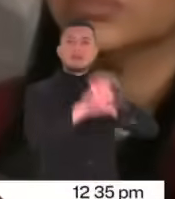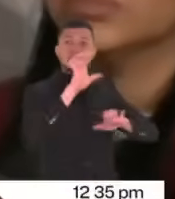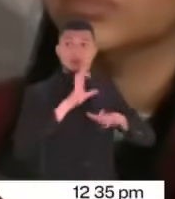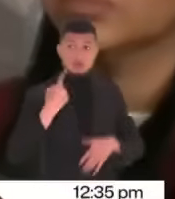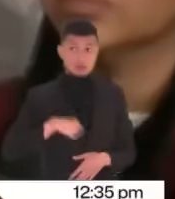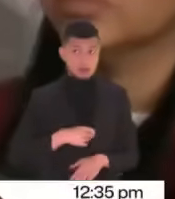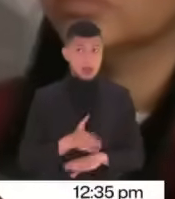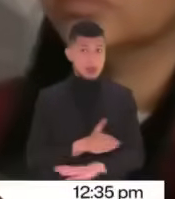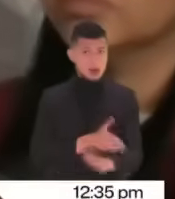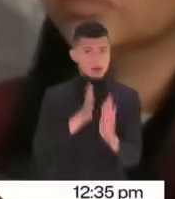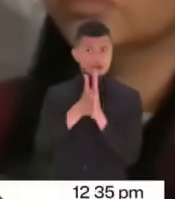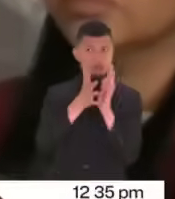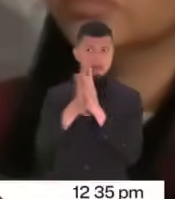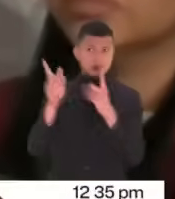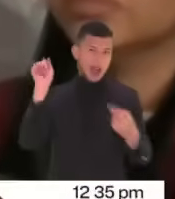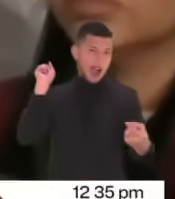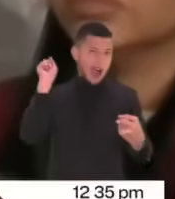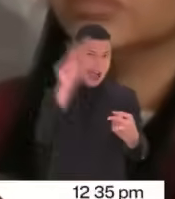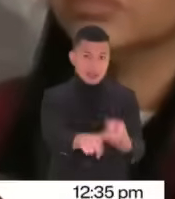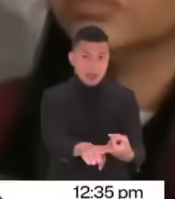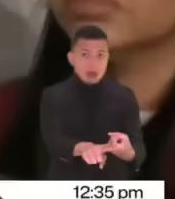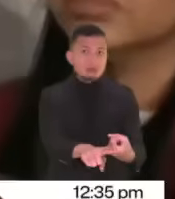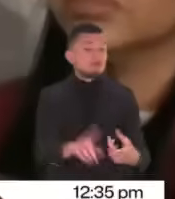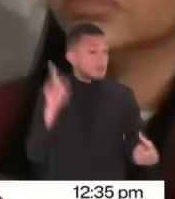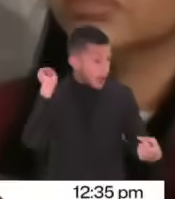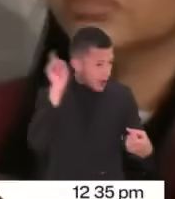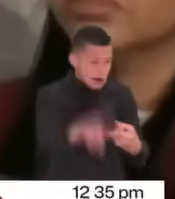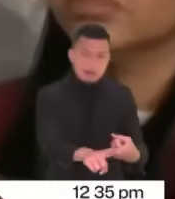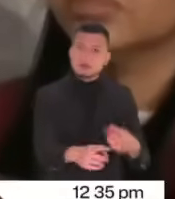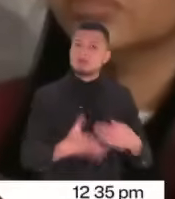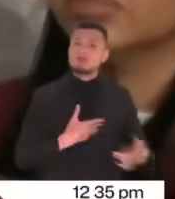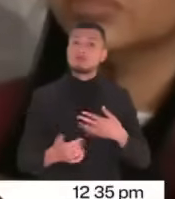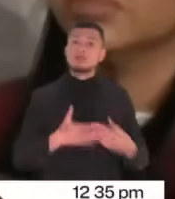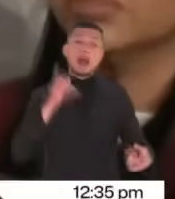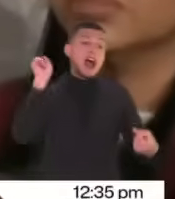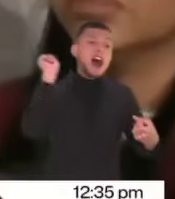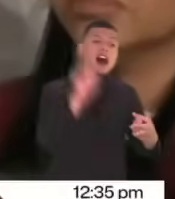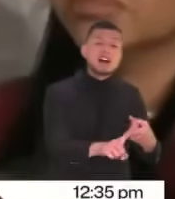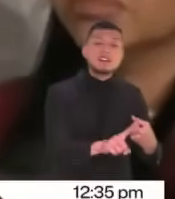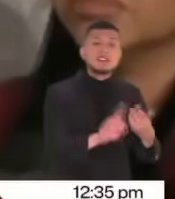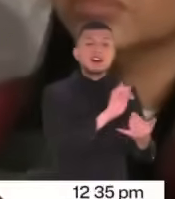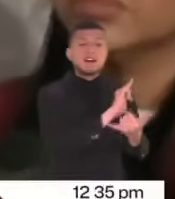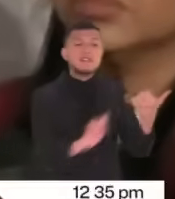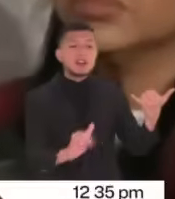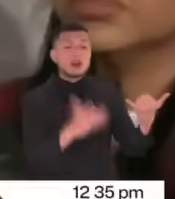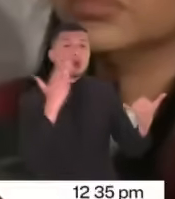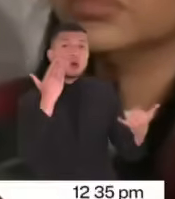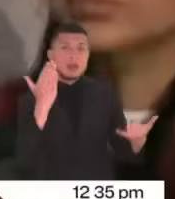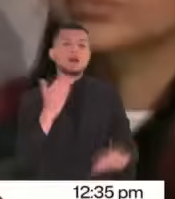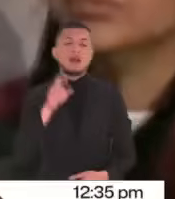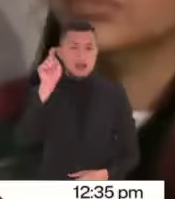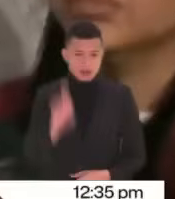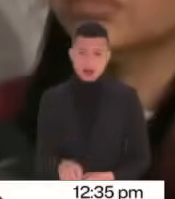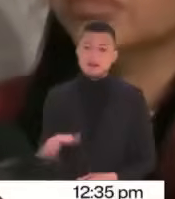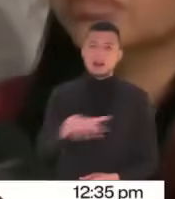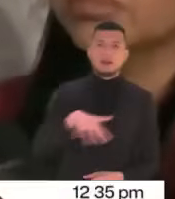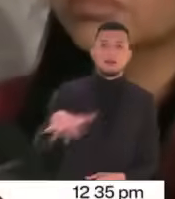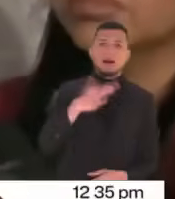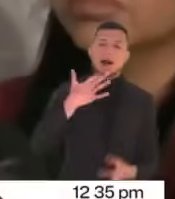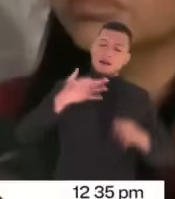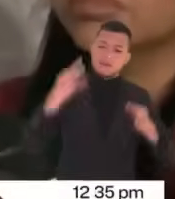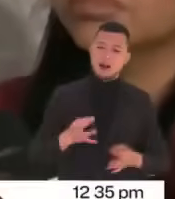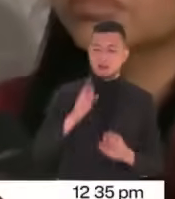dicho, hasta el final es hasta el final, y el final será que prevalezca la verdad y